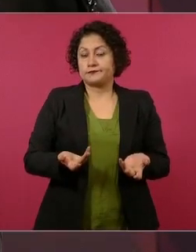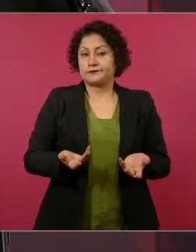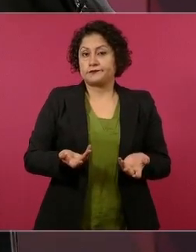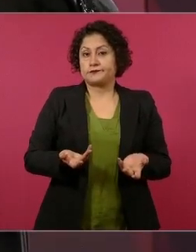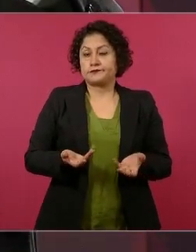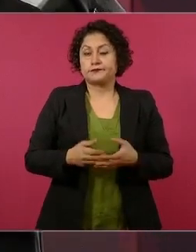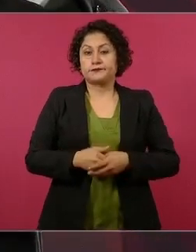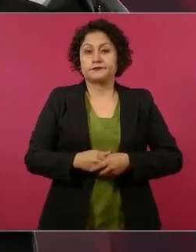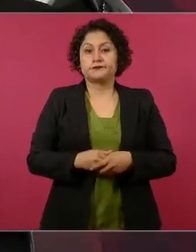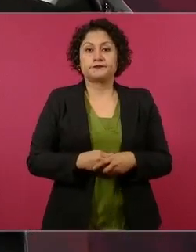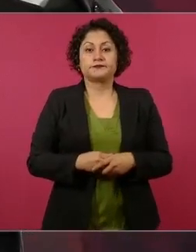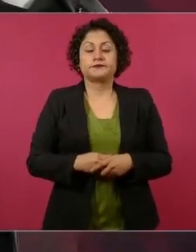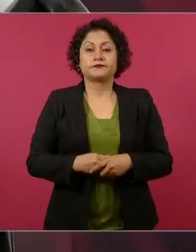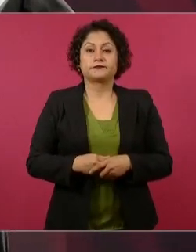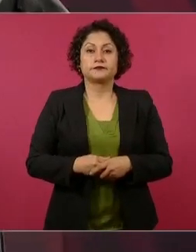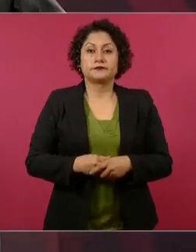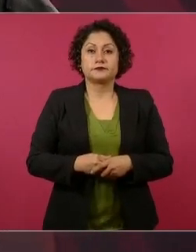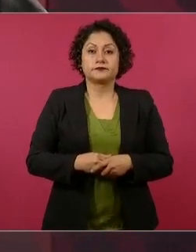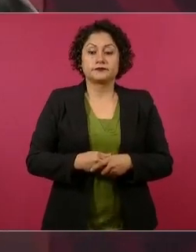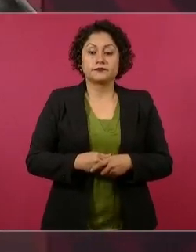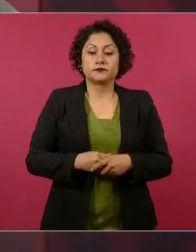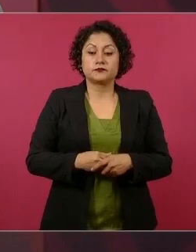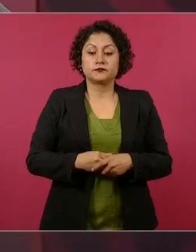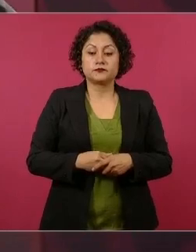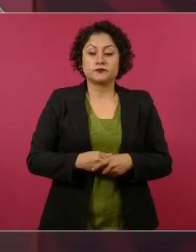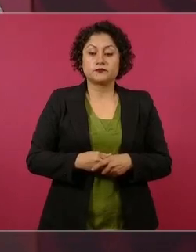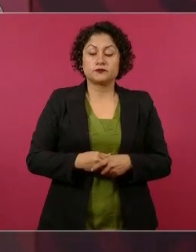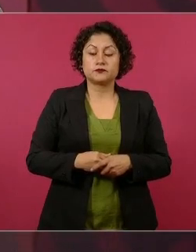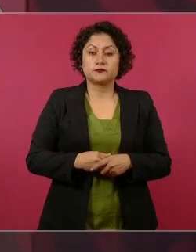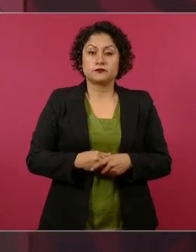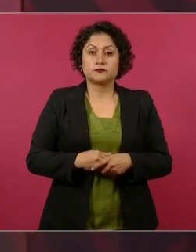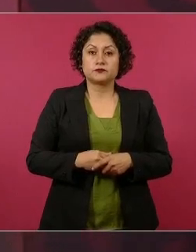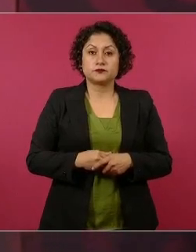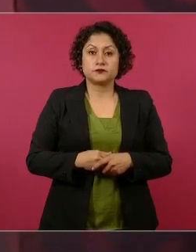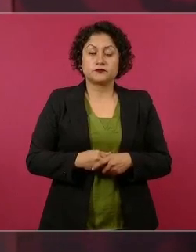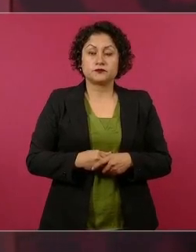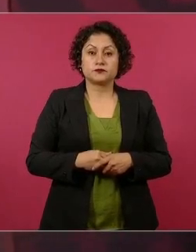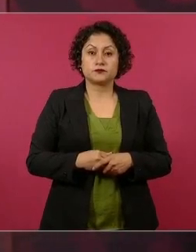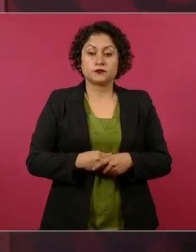Toda la relación comercial